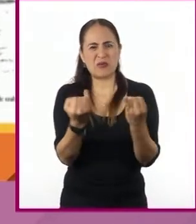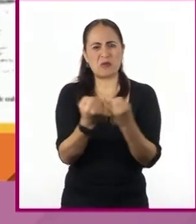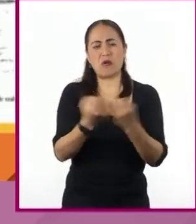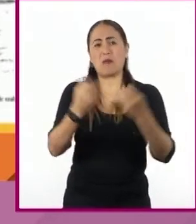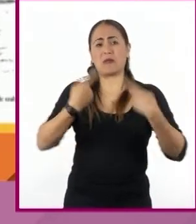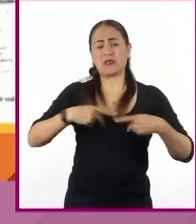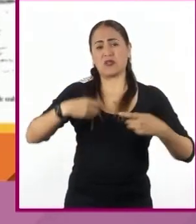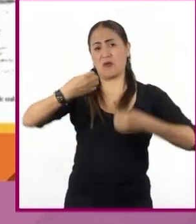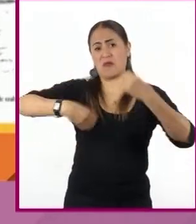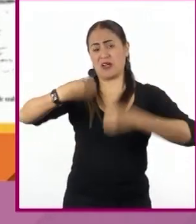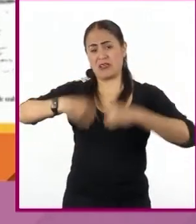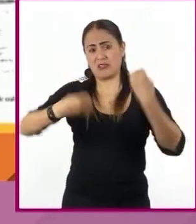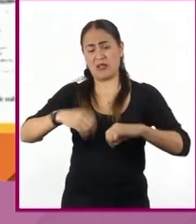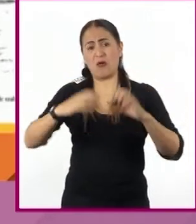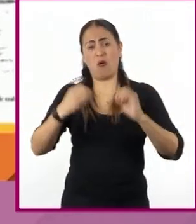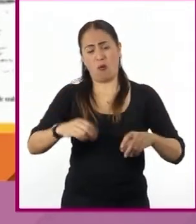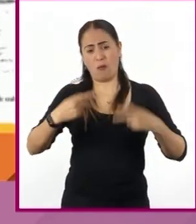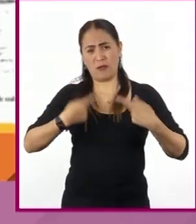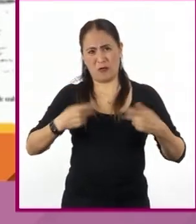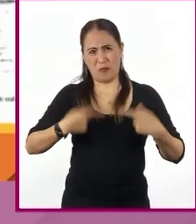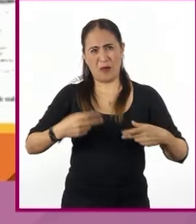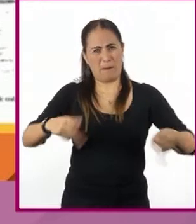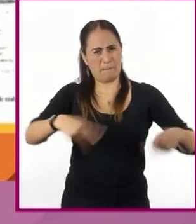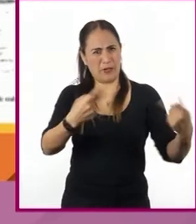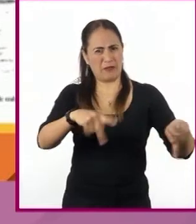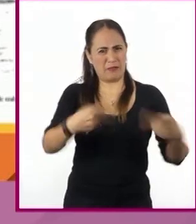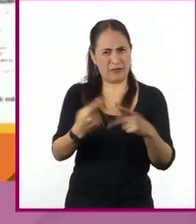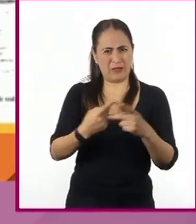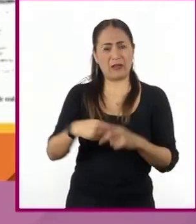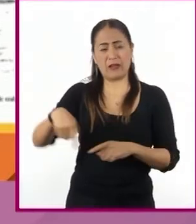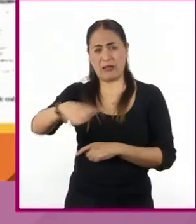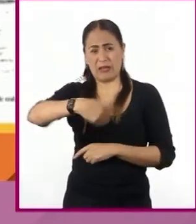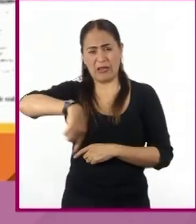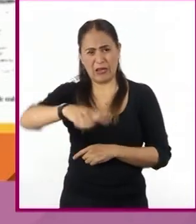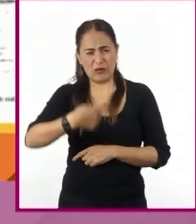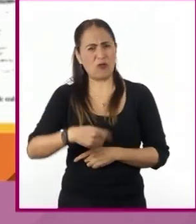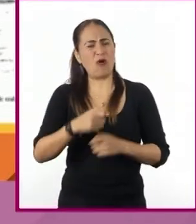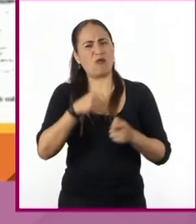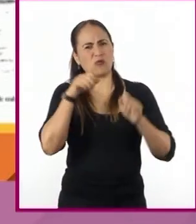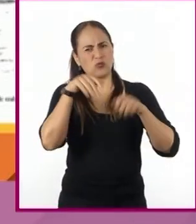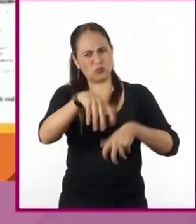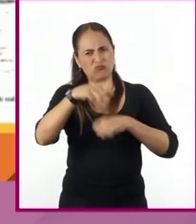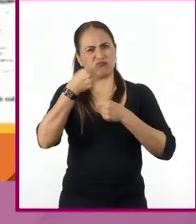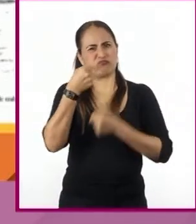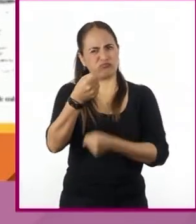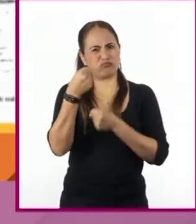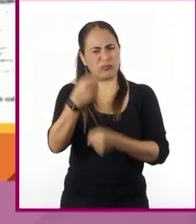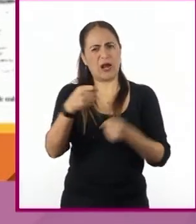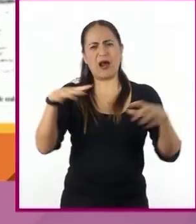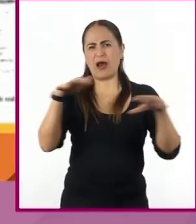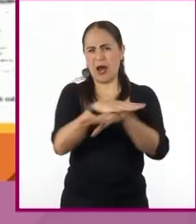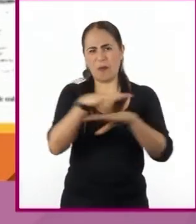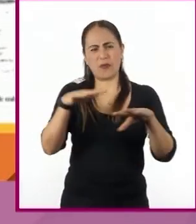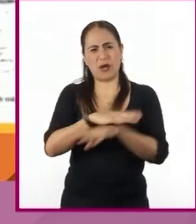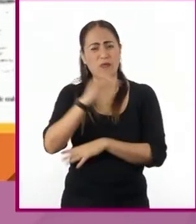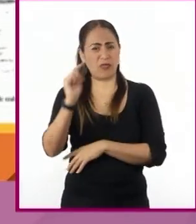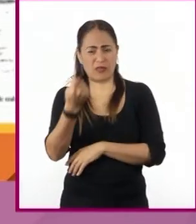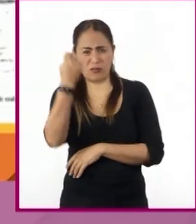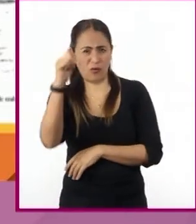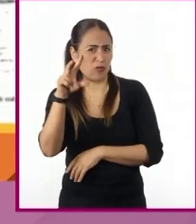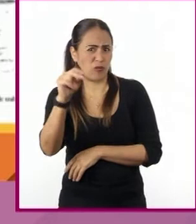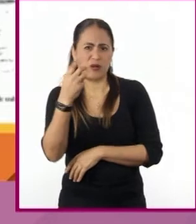comida. Los luditas protestaban contra los cambios tecnológicos porque consideraban que las